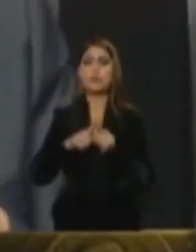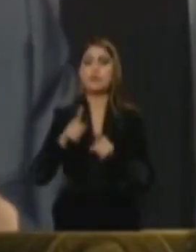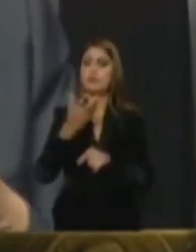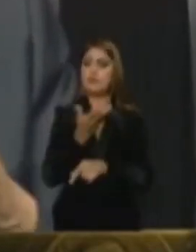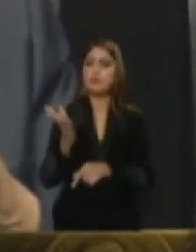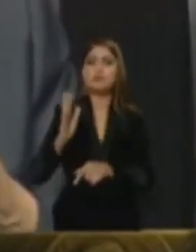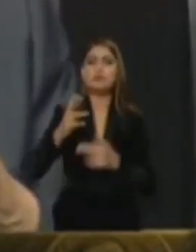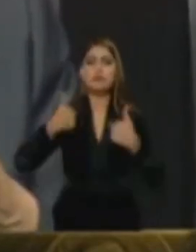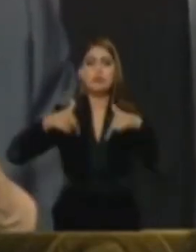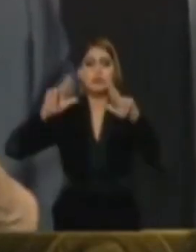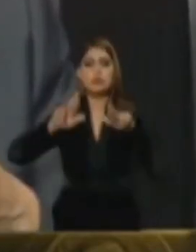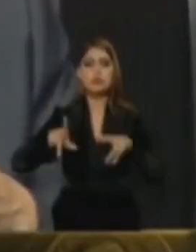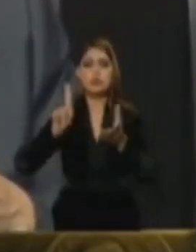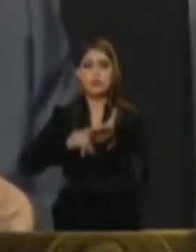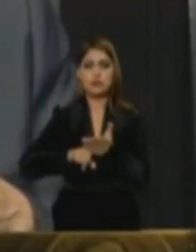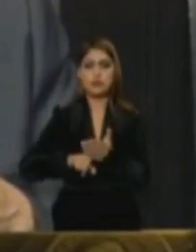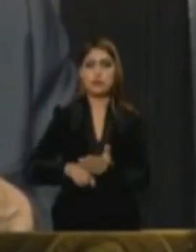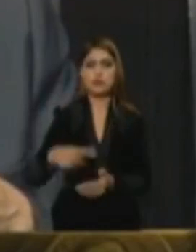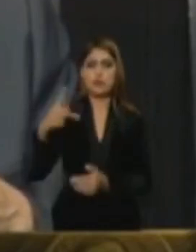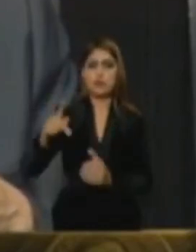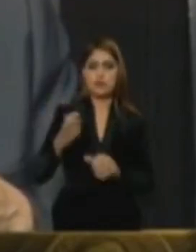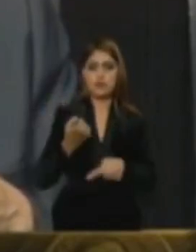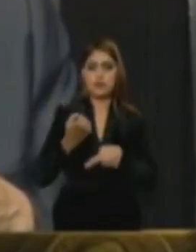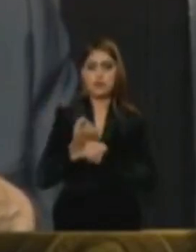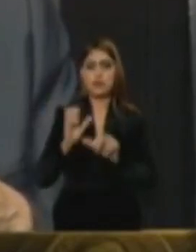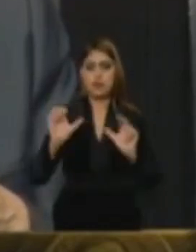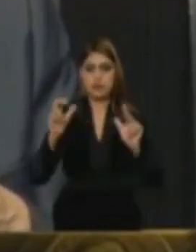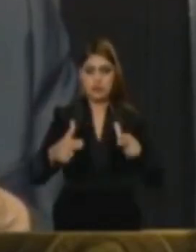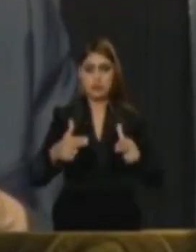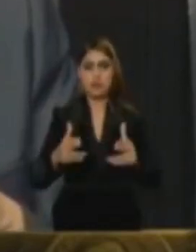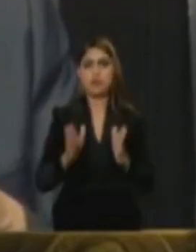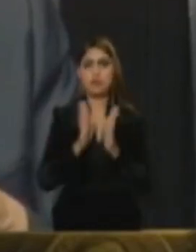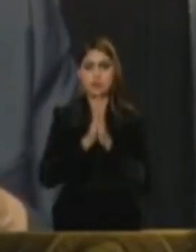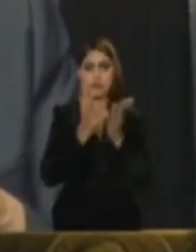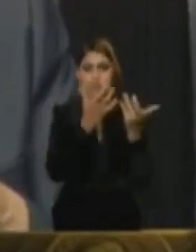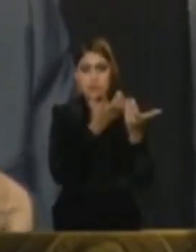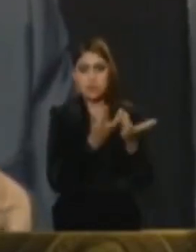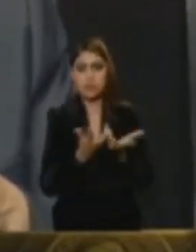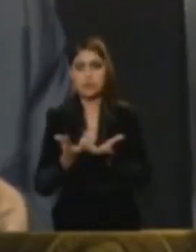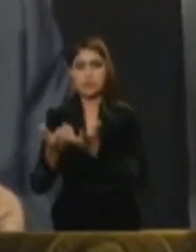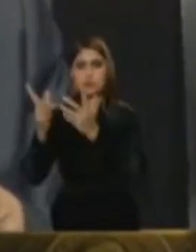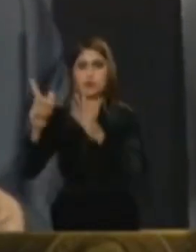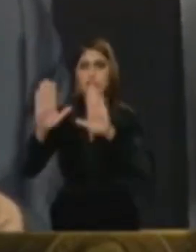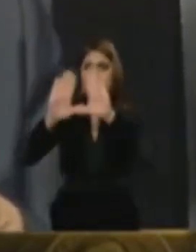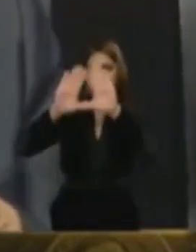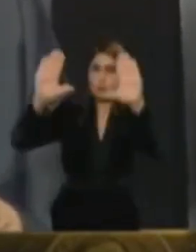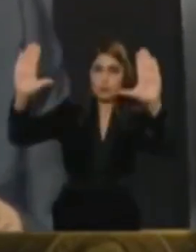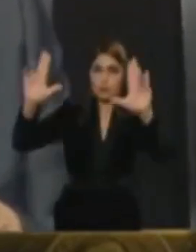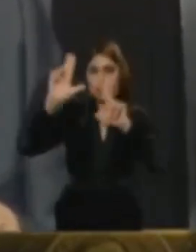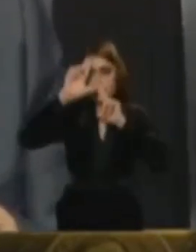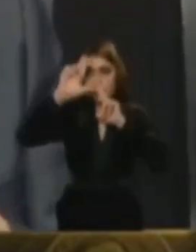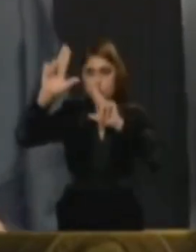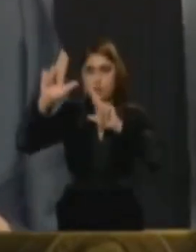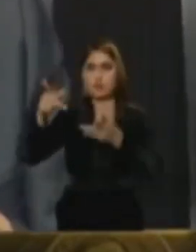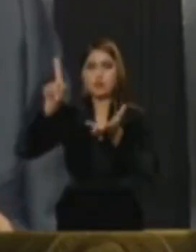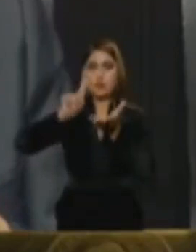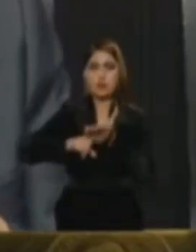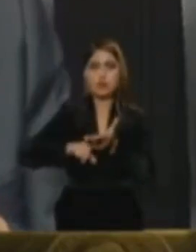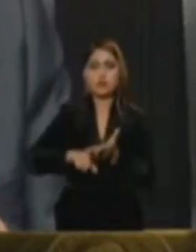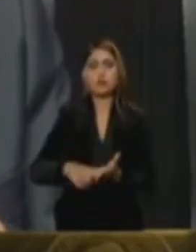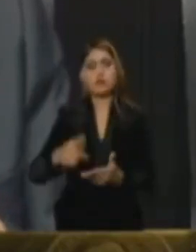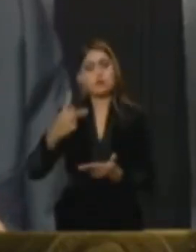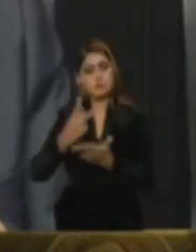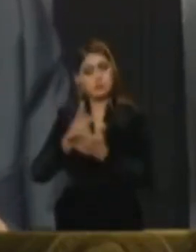de los poderes del Estado de Chiapas, se trasladen al muro de honor de la Medalla